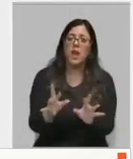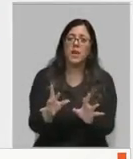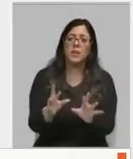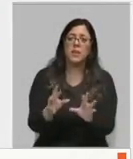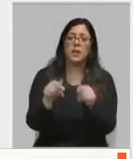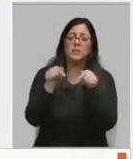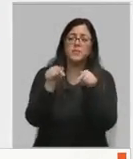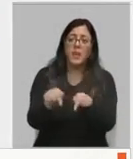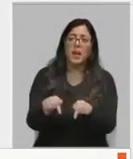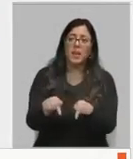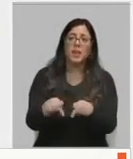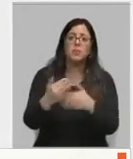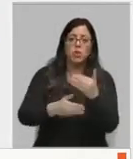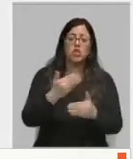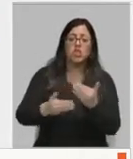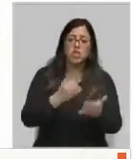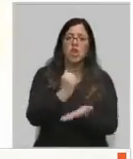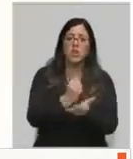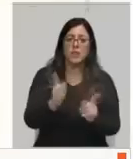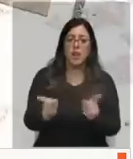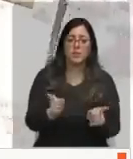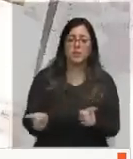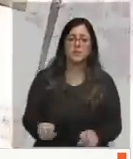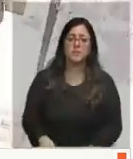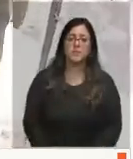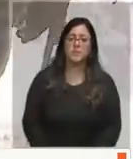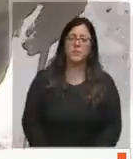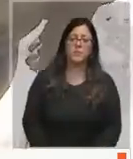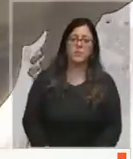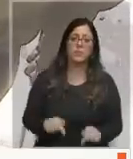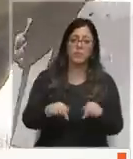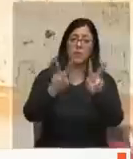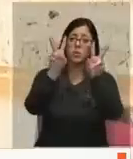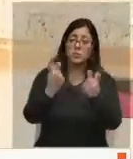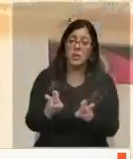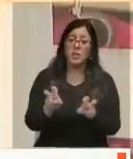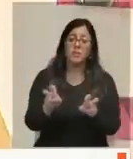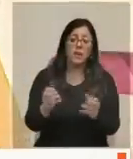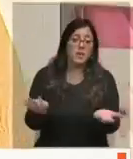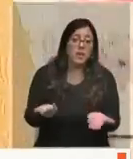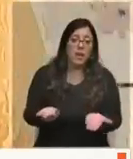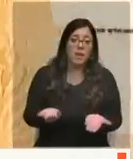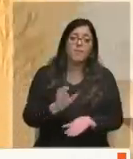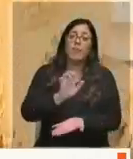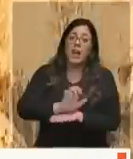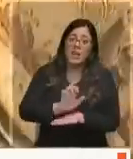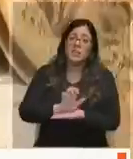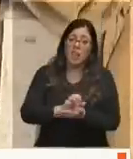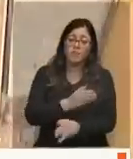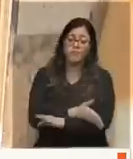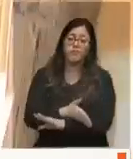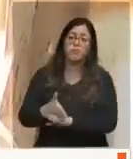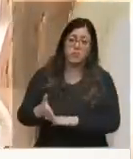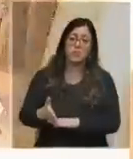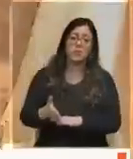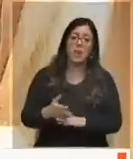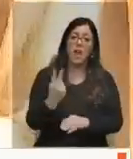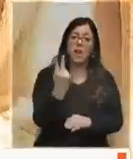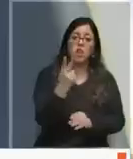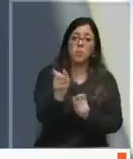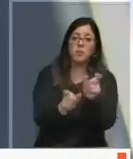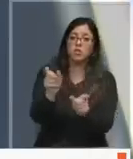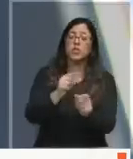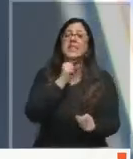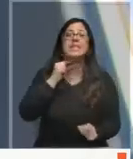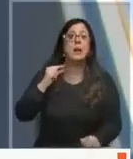se encuentra en proceso de tramitación. En una materia en que indudablemente el Estado ha llegado tarde, ambos pastores dicen que